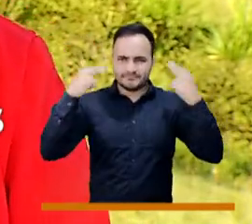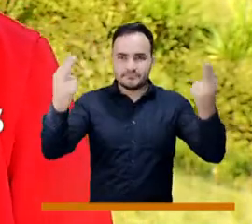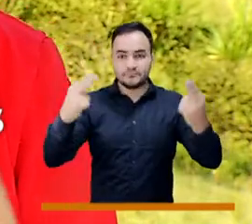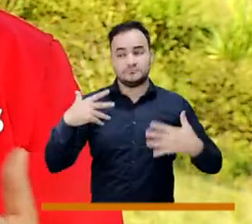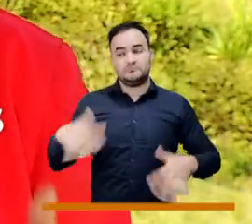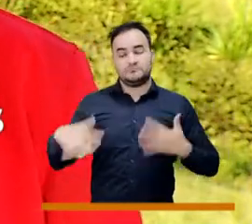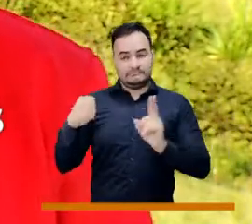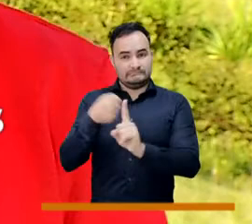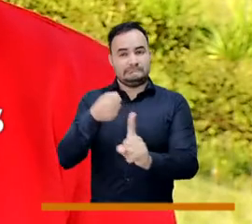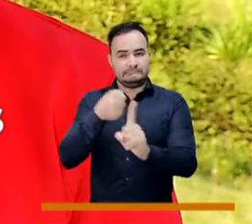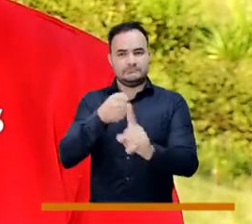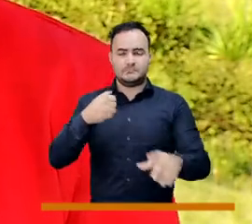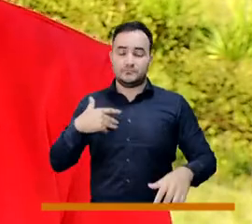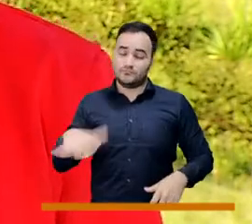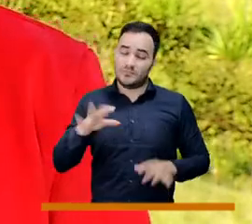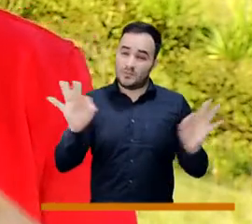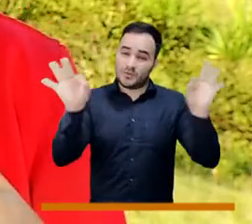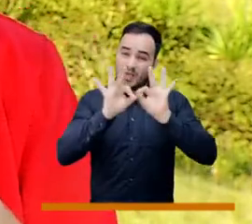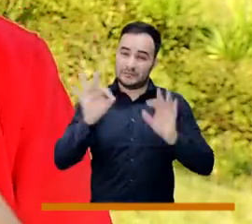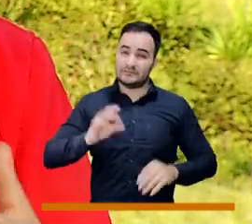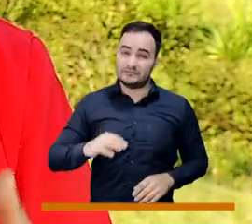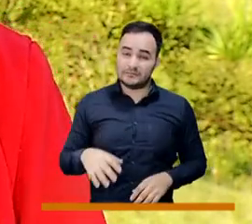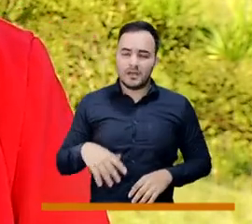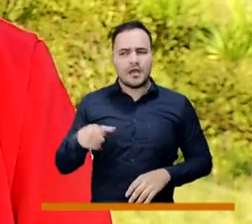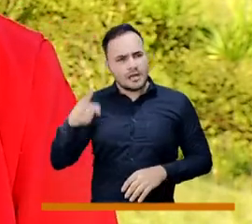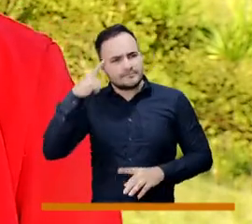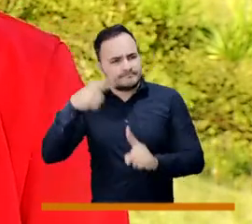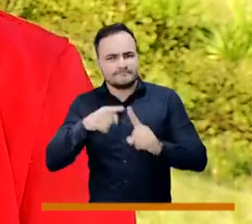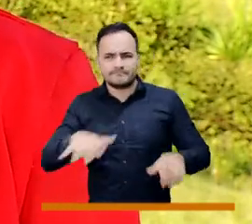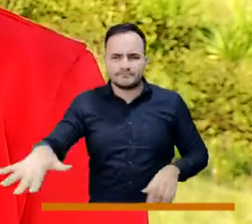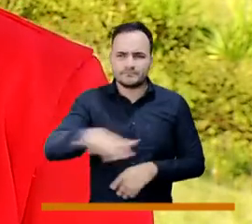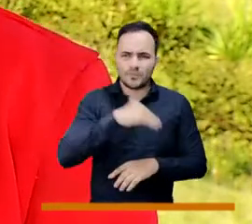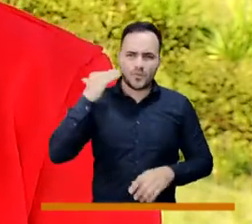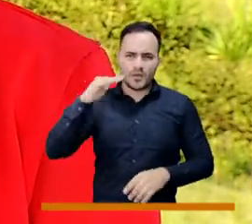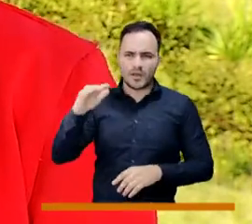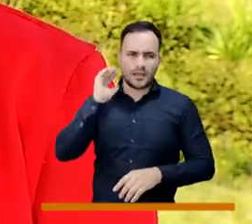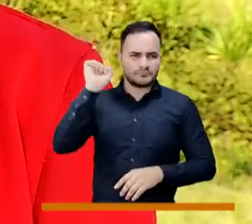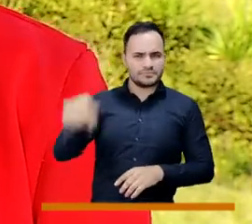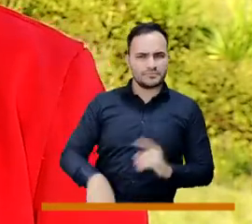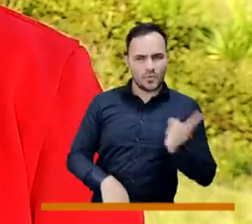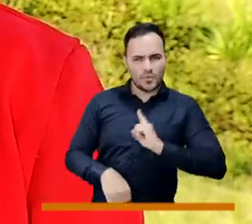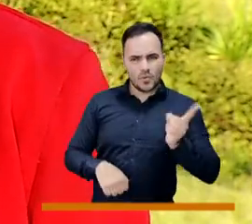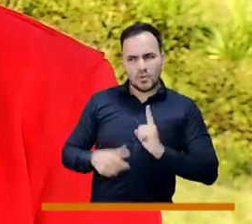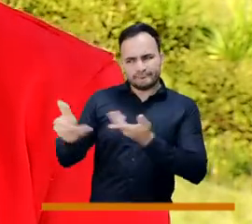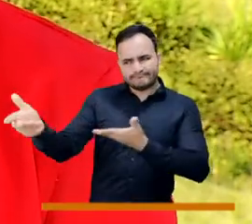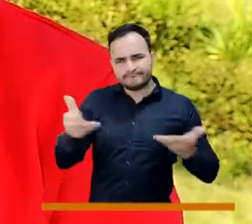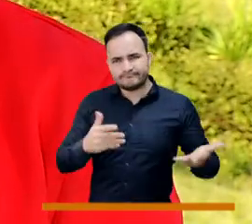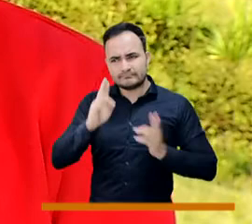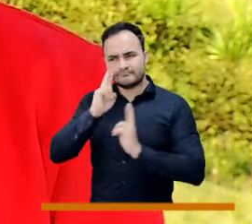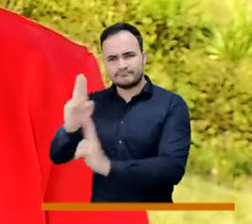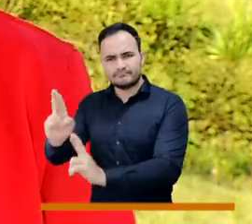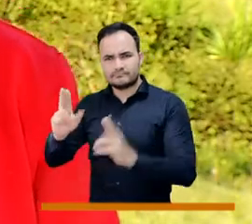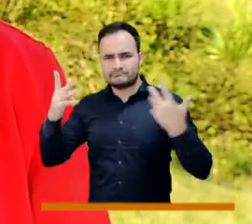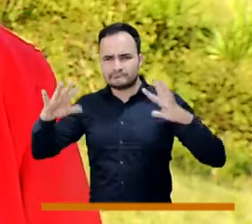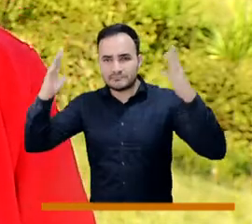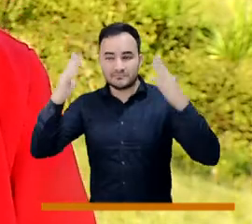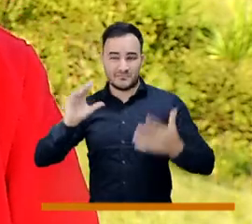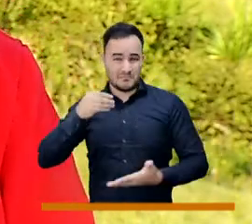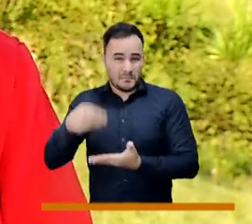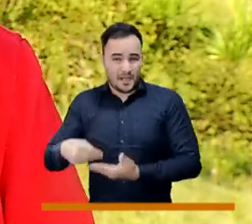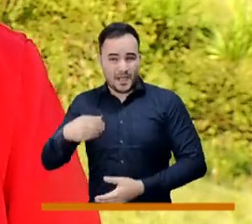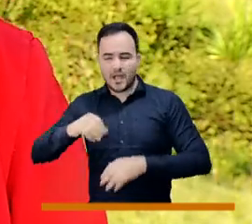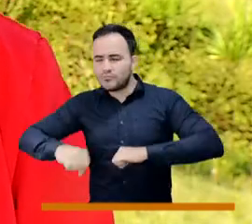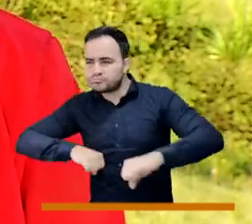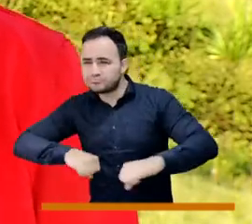porque es poner la voz de estas mujeres que hacen un mundo de trabajo, pero un mundo de trabajo silencioso, pero además no pago. Entonces esta red